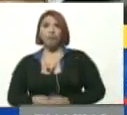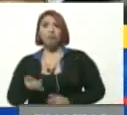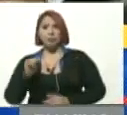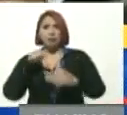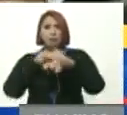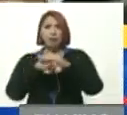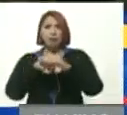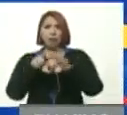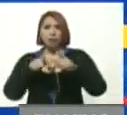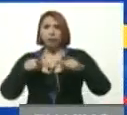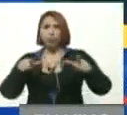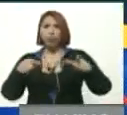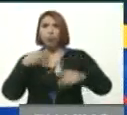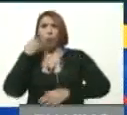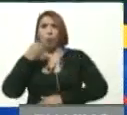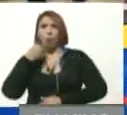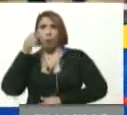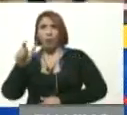joven